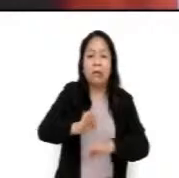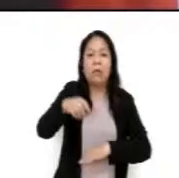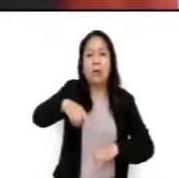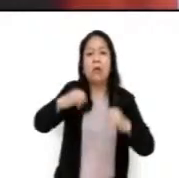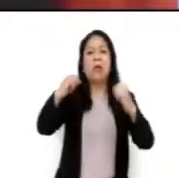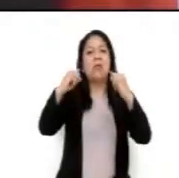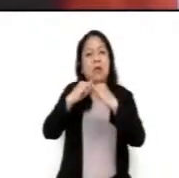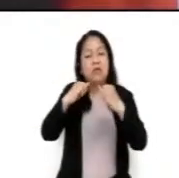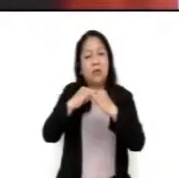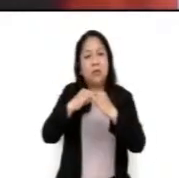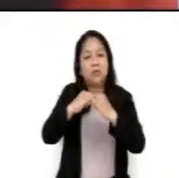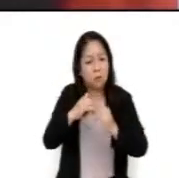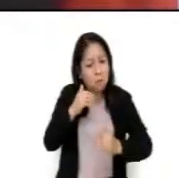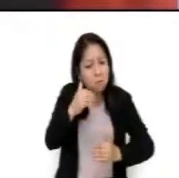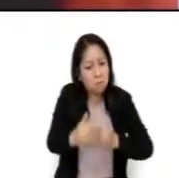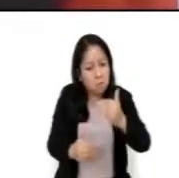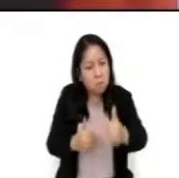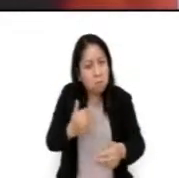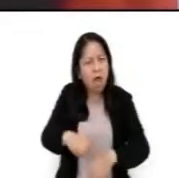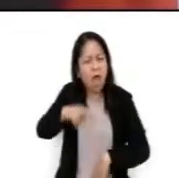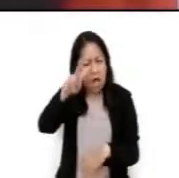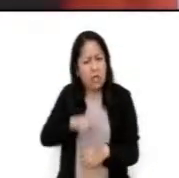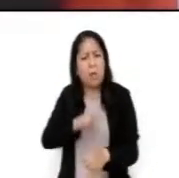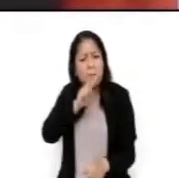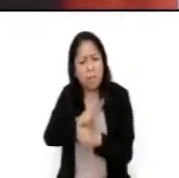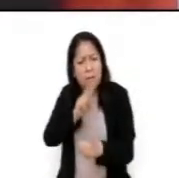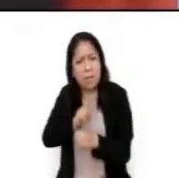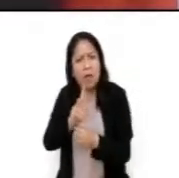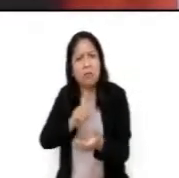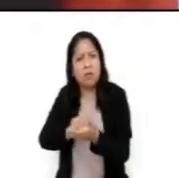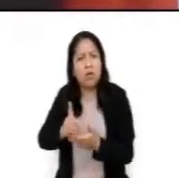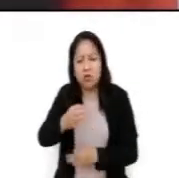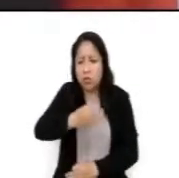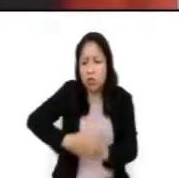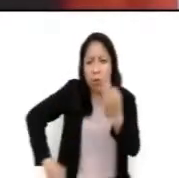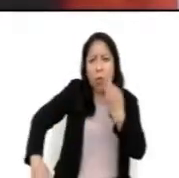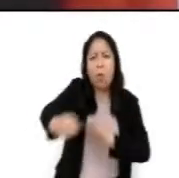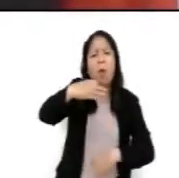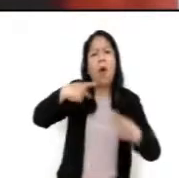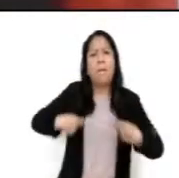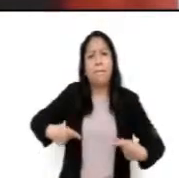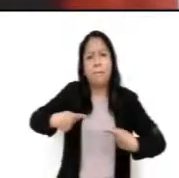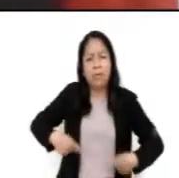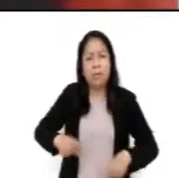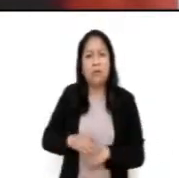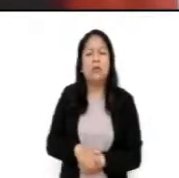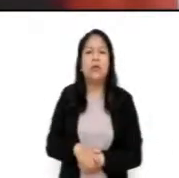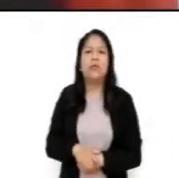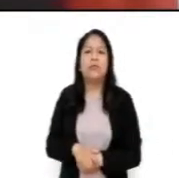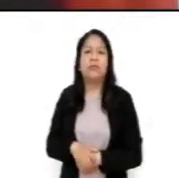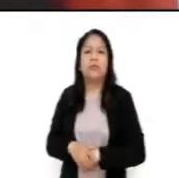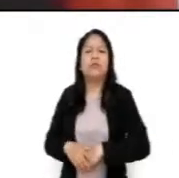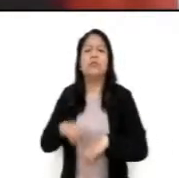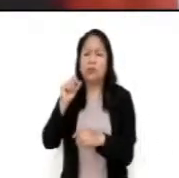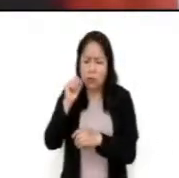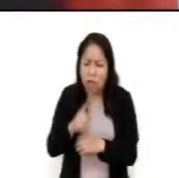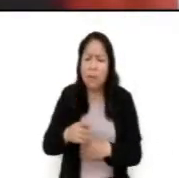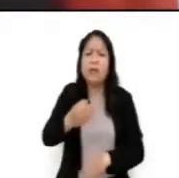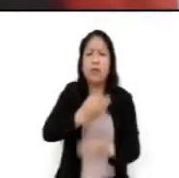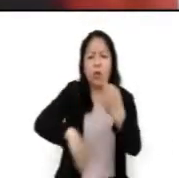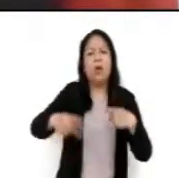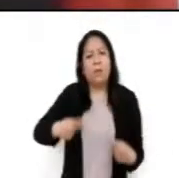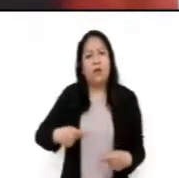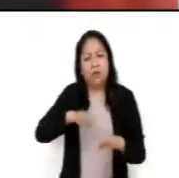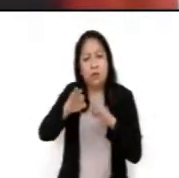institución progresista, que está viendo por los derechos de las personas, de todas y todos los que integramos esta institución, y que